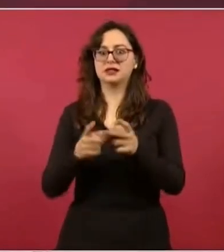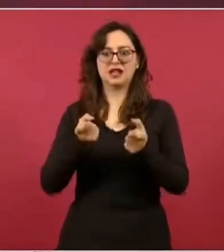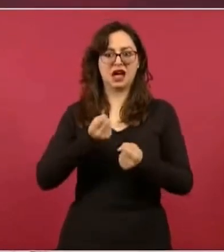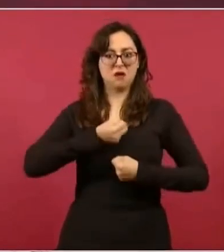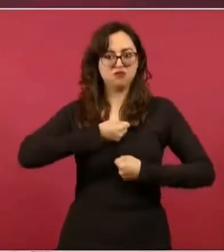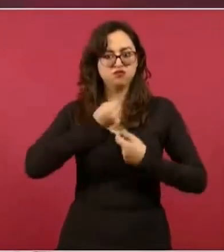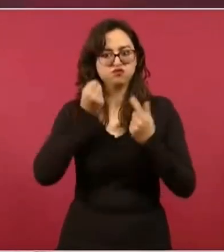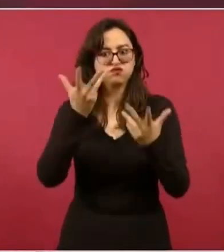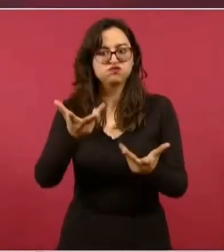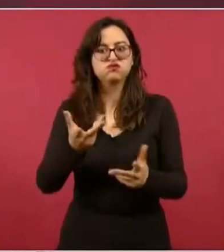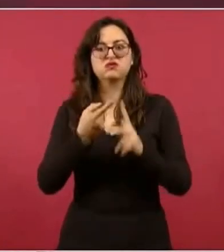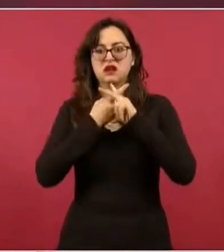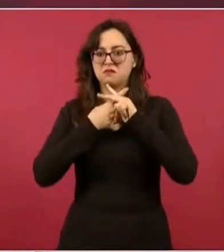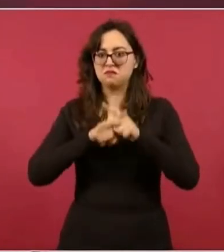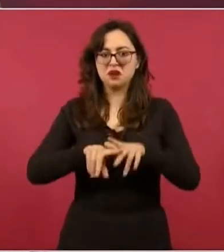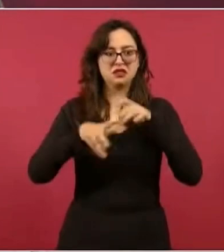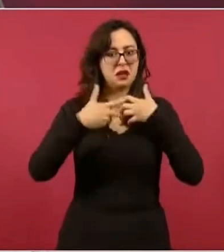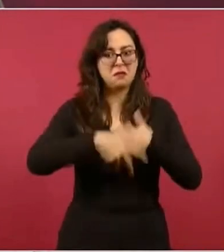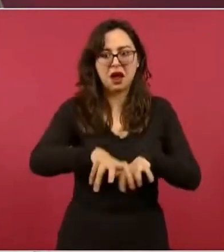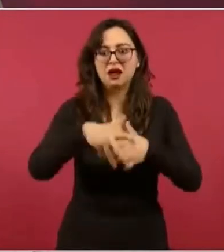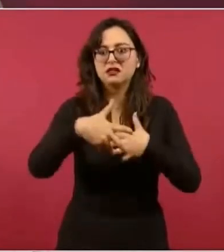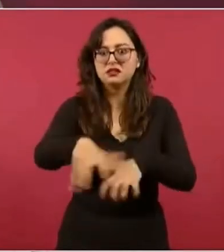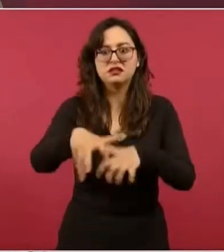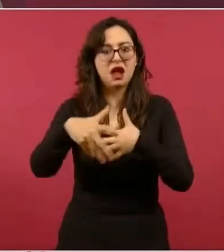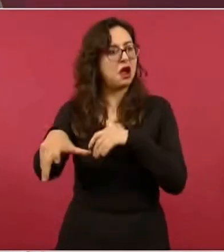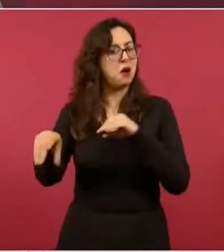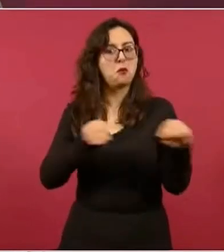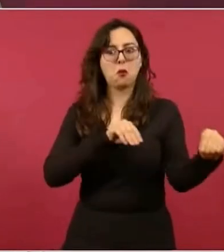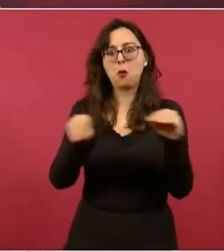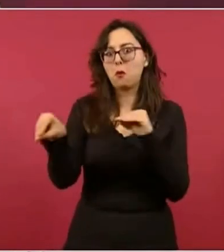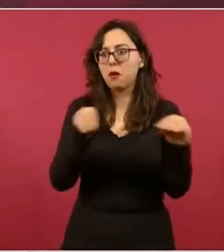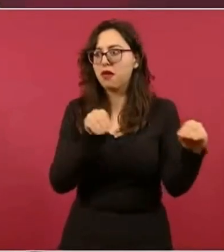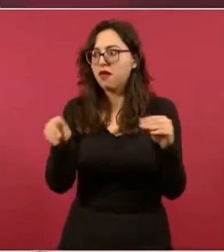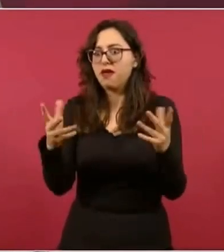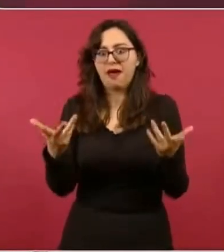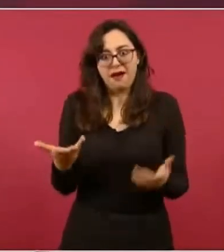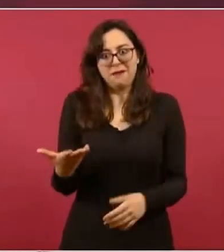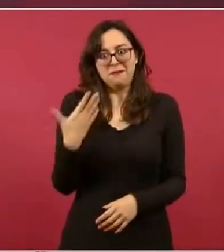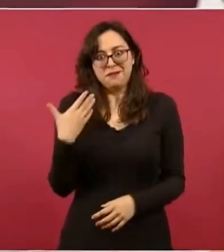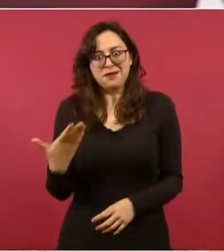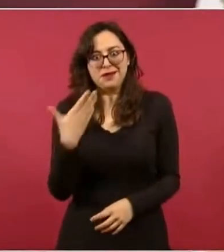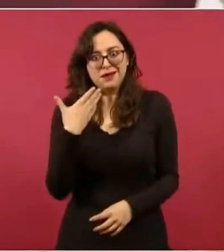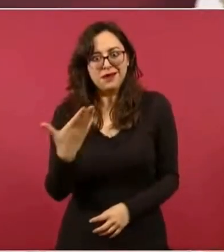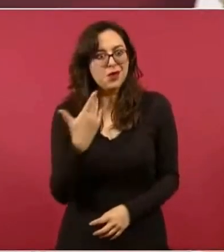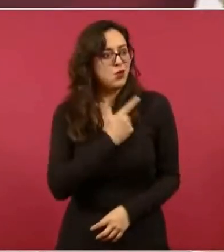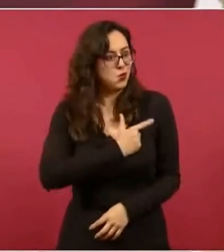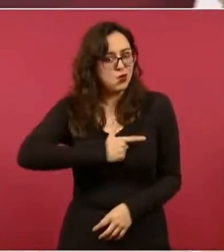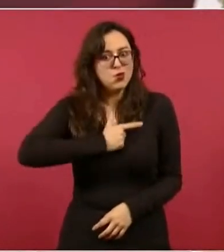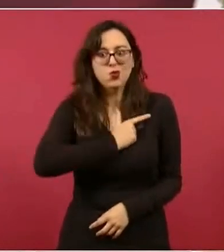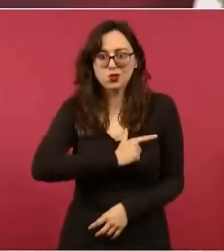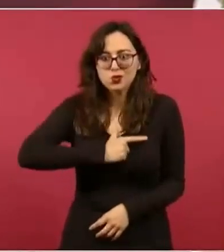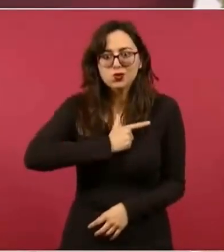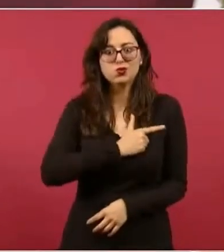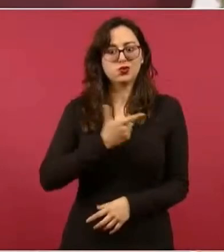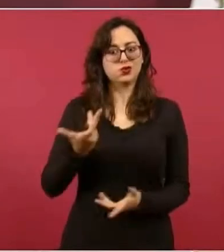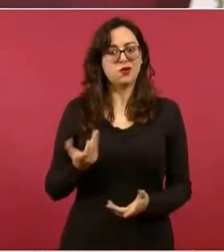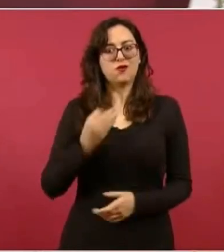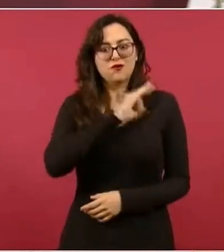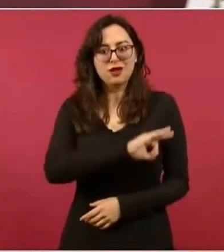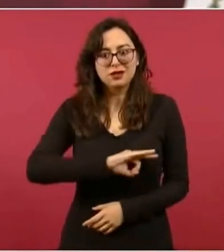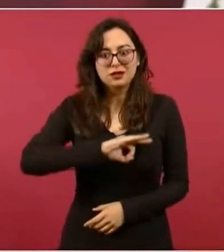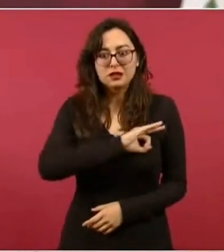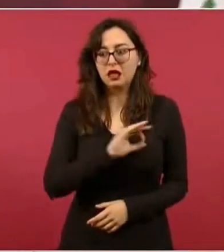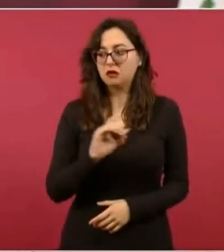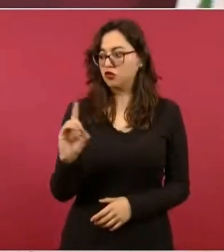que los del domingo que marcharon que este se les